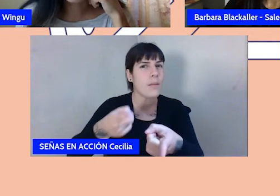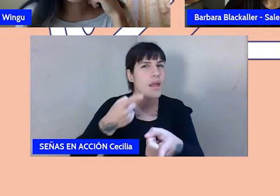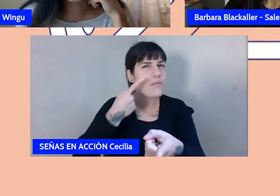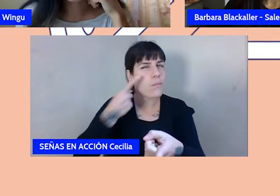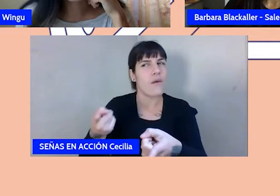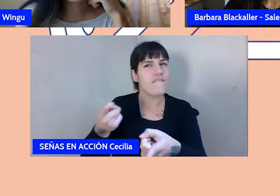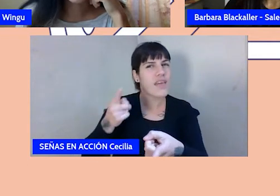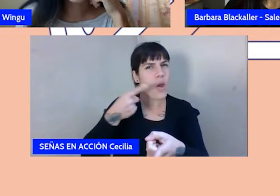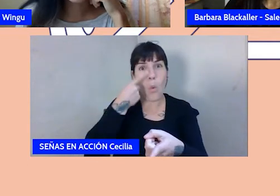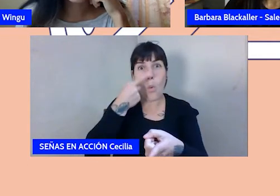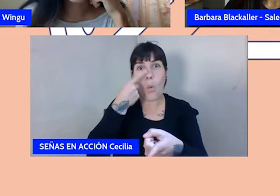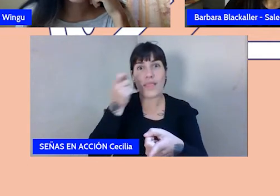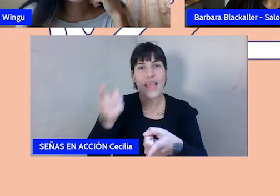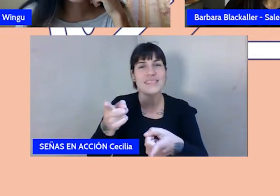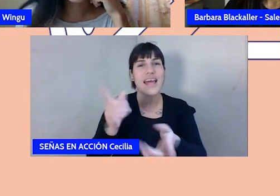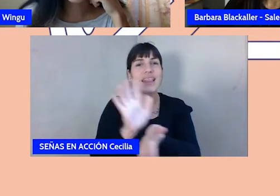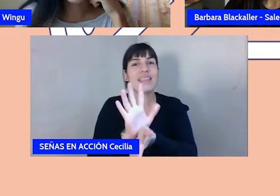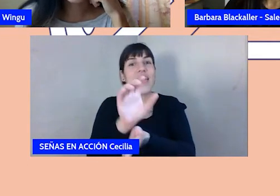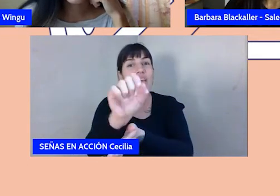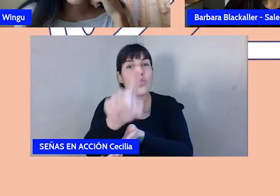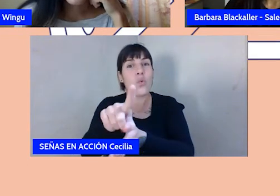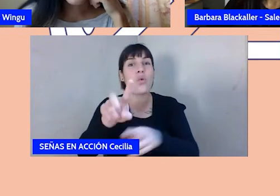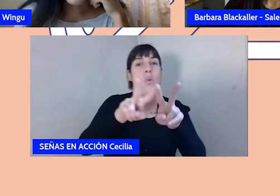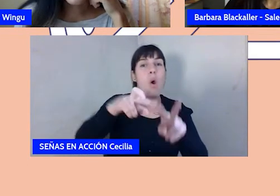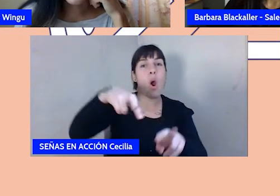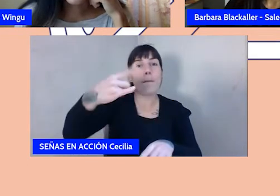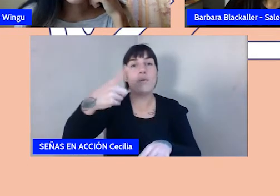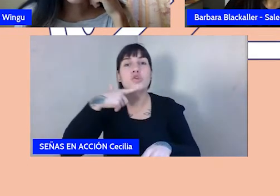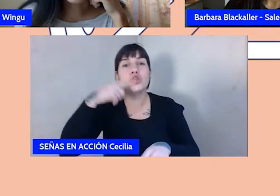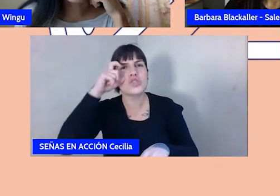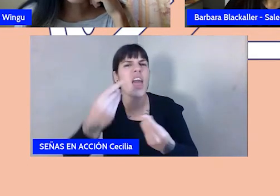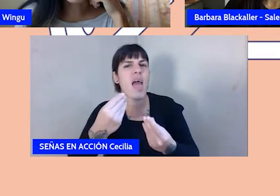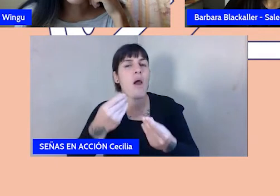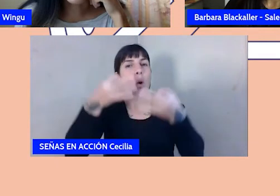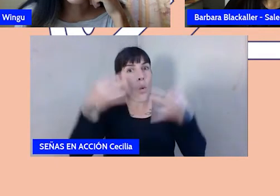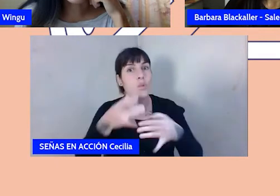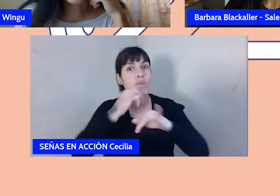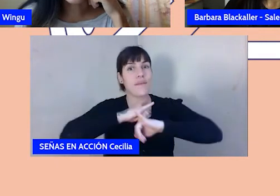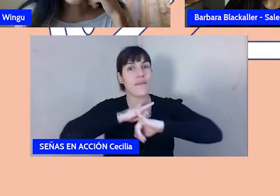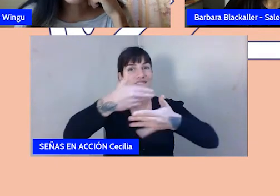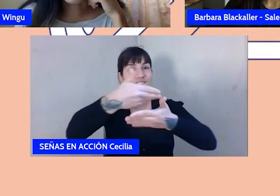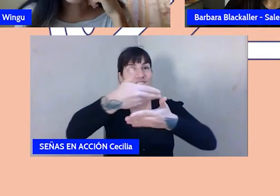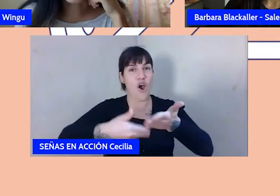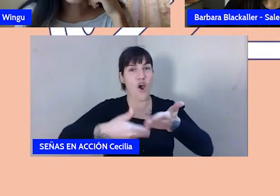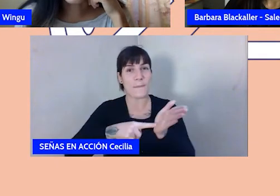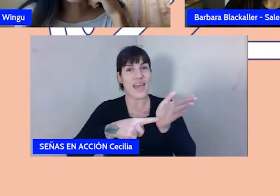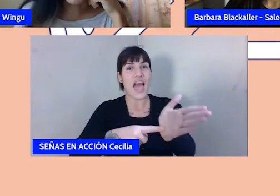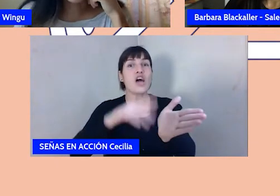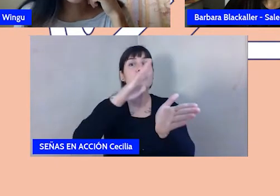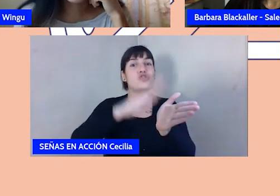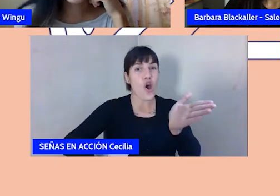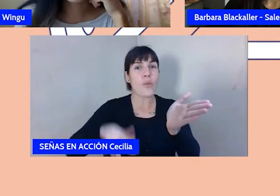fue justamente un informe, un reporte en el tema de mujeres en tecnología llamado